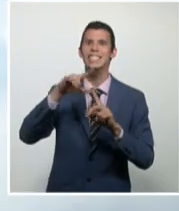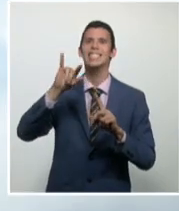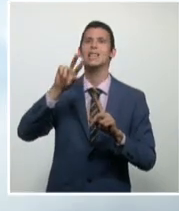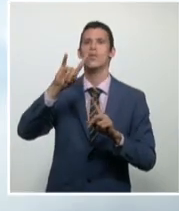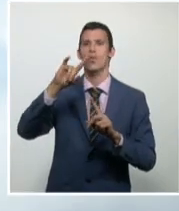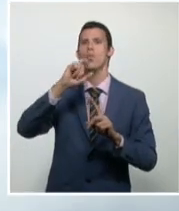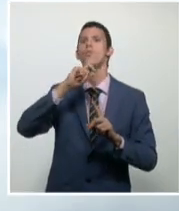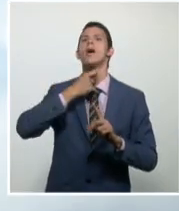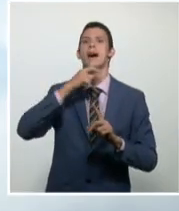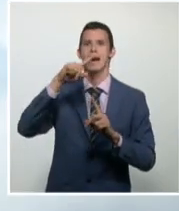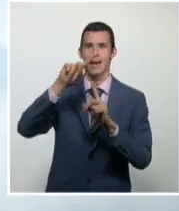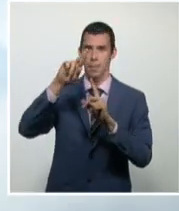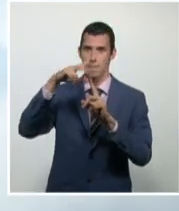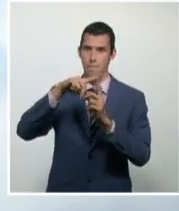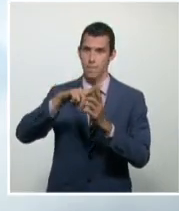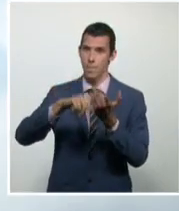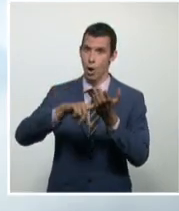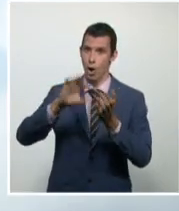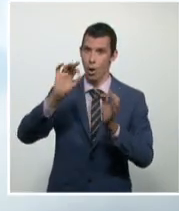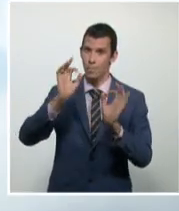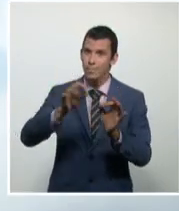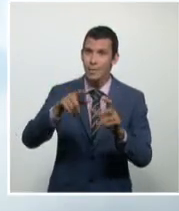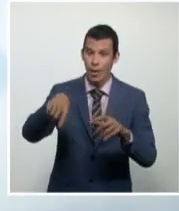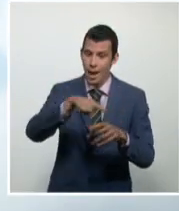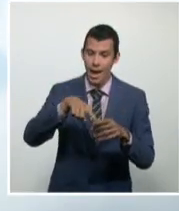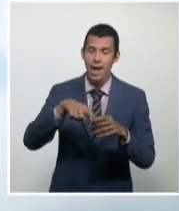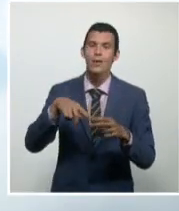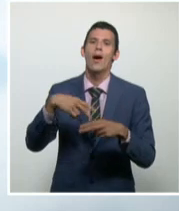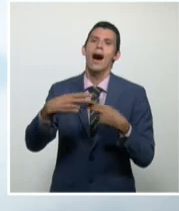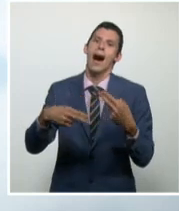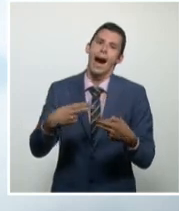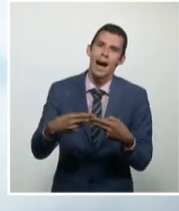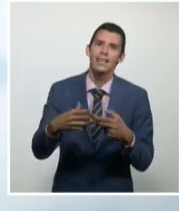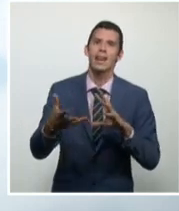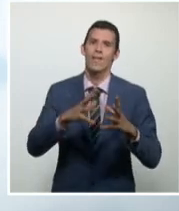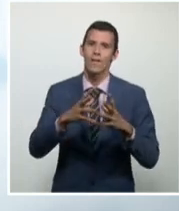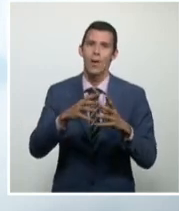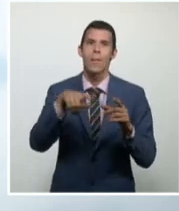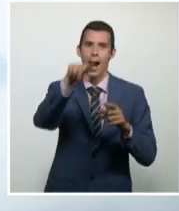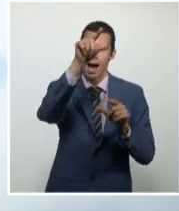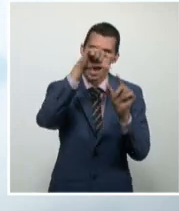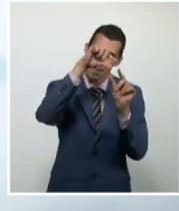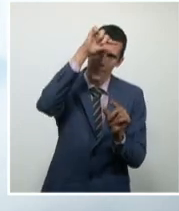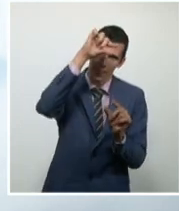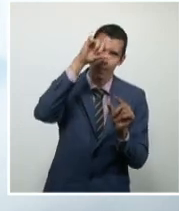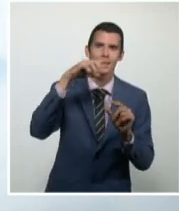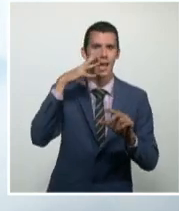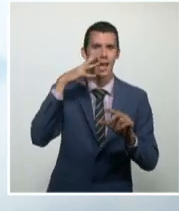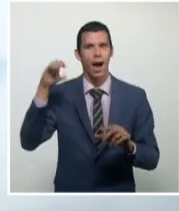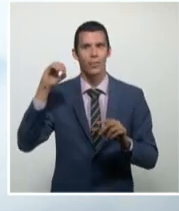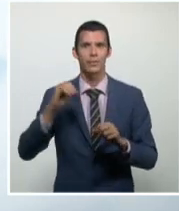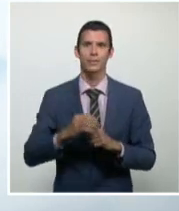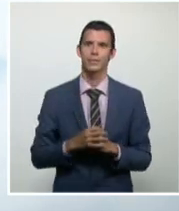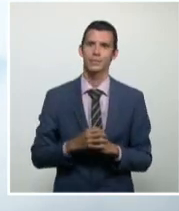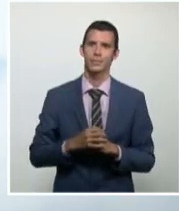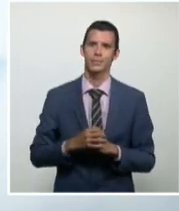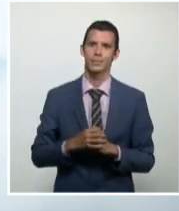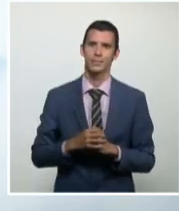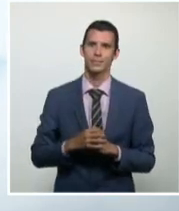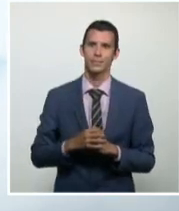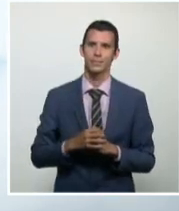en resumen si un test rápido de anticuerpos es positivo ese resultado se confirma mediante la prueba de